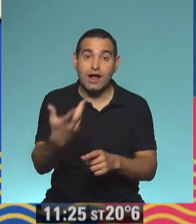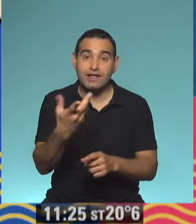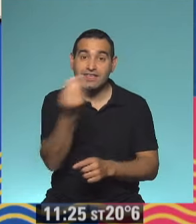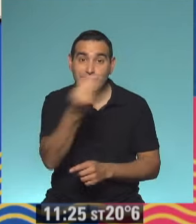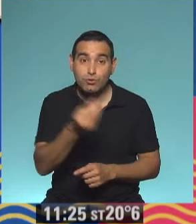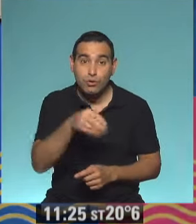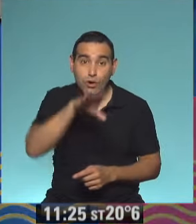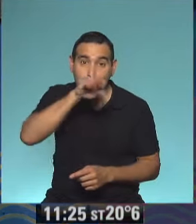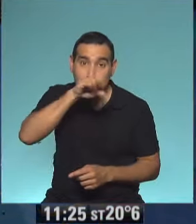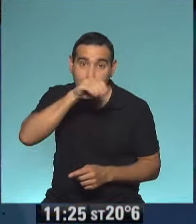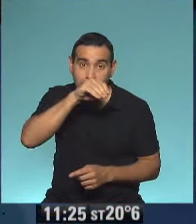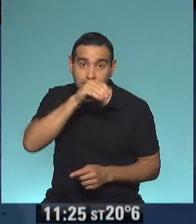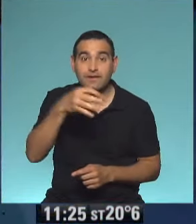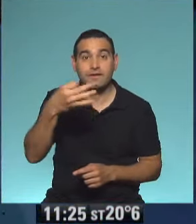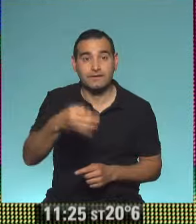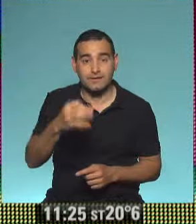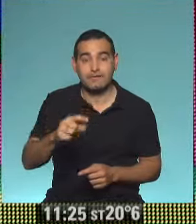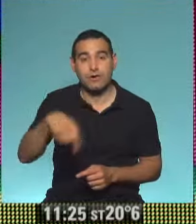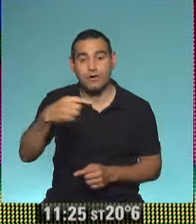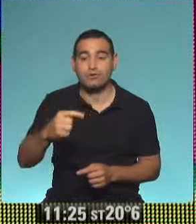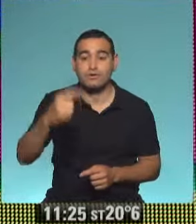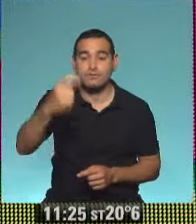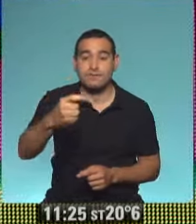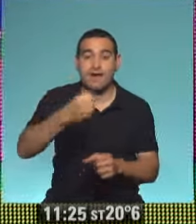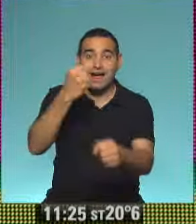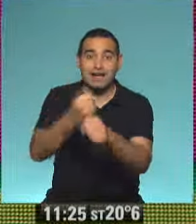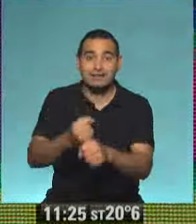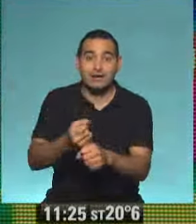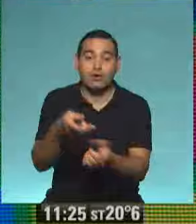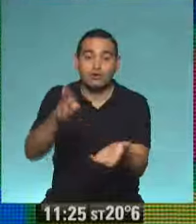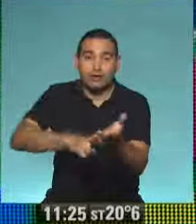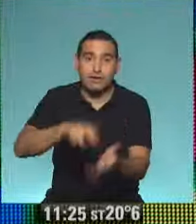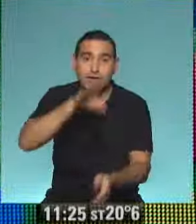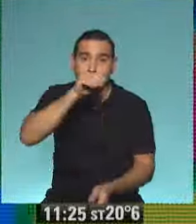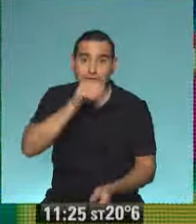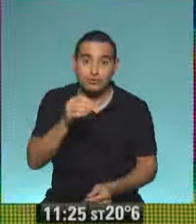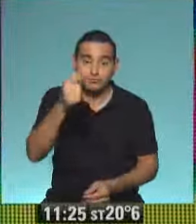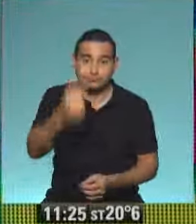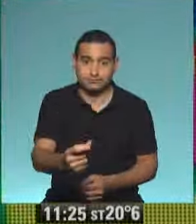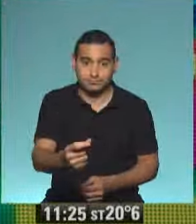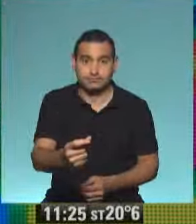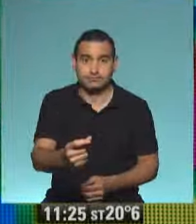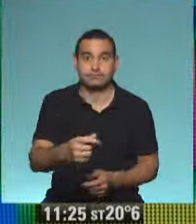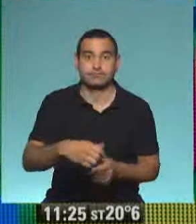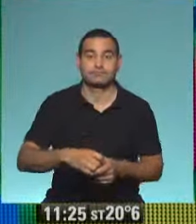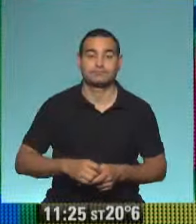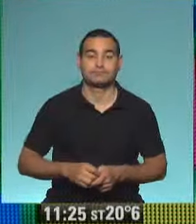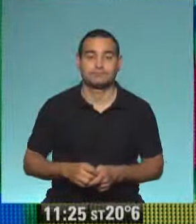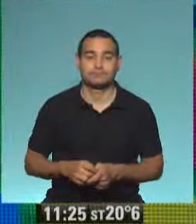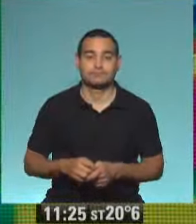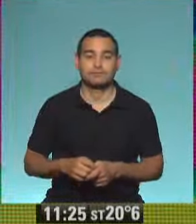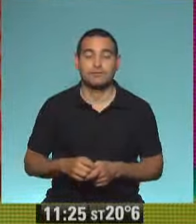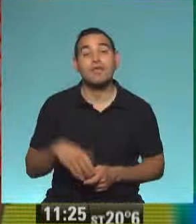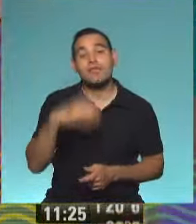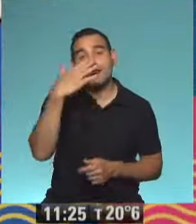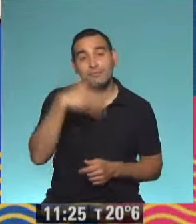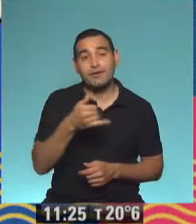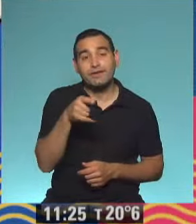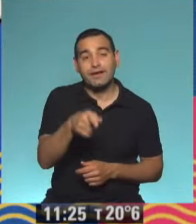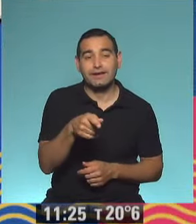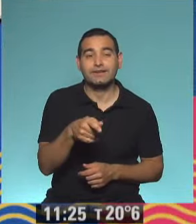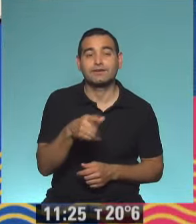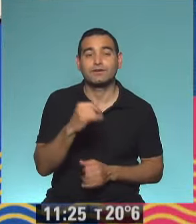llevar su ficha hasta el próximo casillero que tenga la misma figura. Es decir, que en el juego de la oca te encontrás con uno y tenés que saltar a otro. Claro. Y después ahí en el